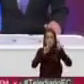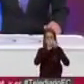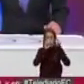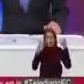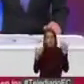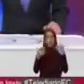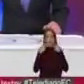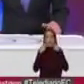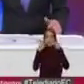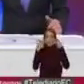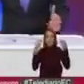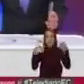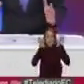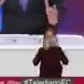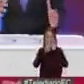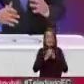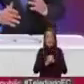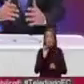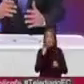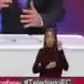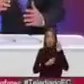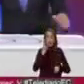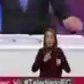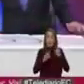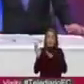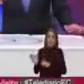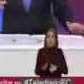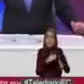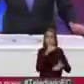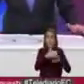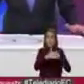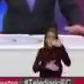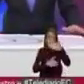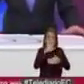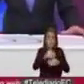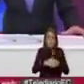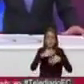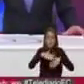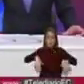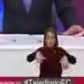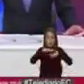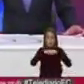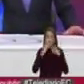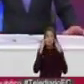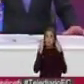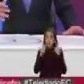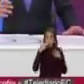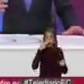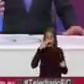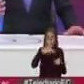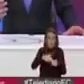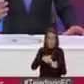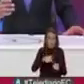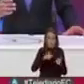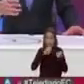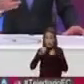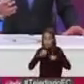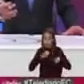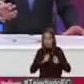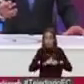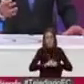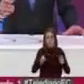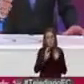públicas, la eliminación o la fijación de techos o de una banda para el establecimiento de los precios de los combustibles, etcétera. ¿Pero